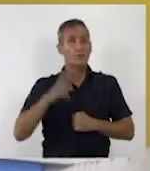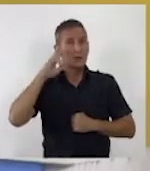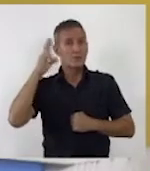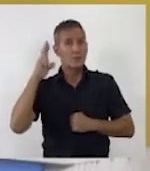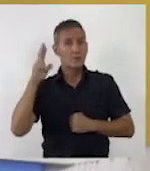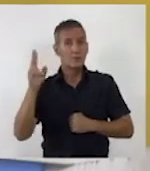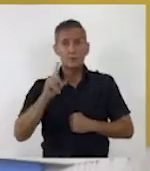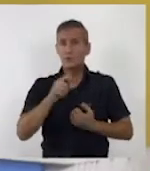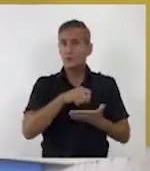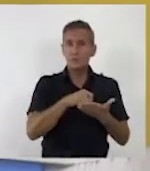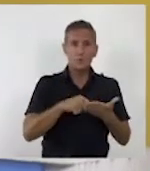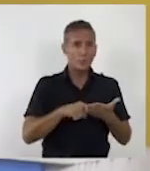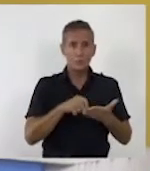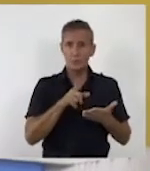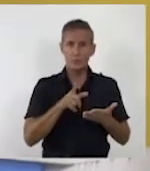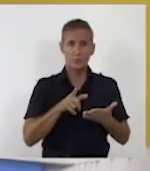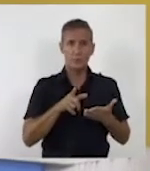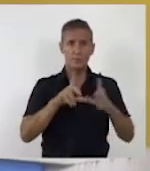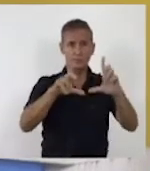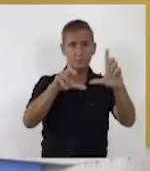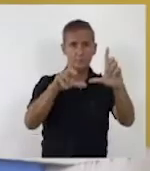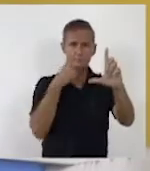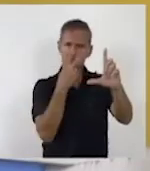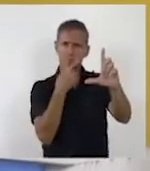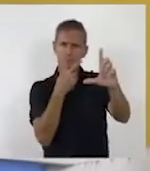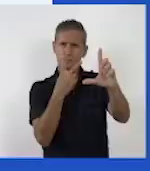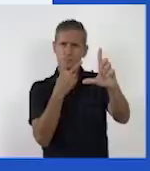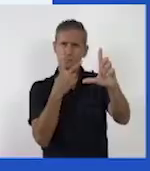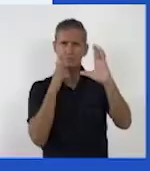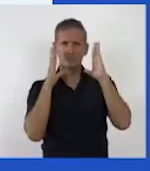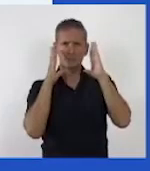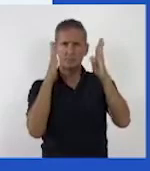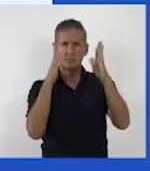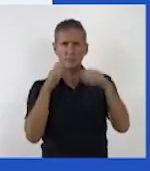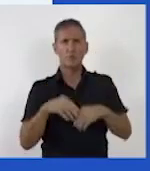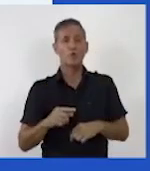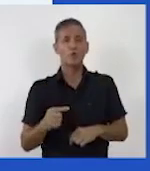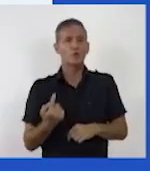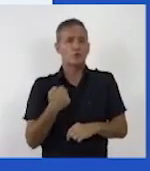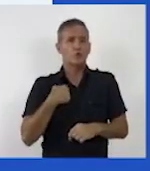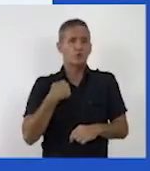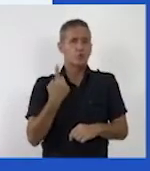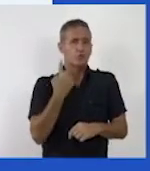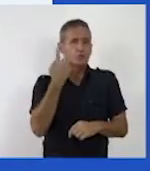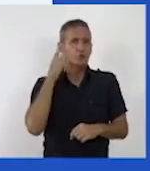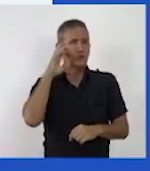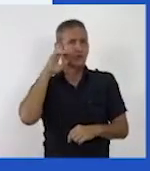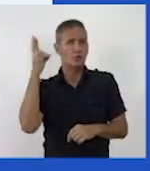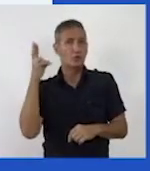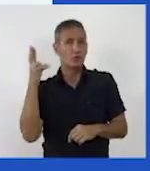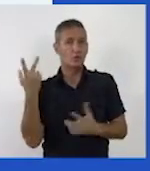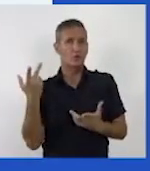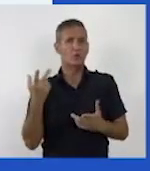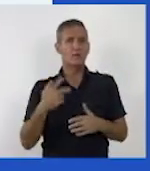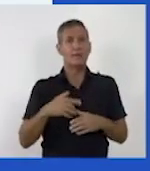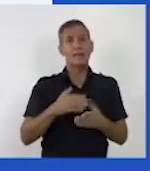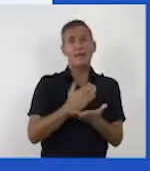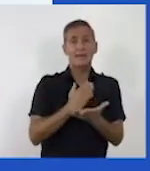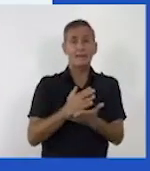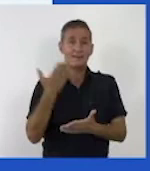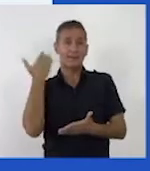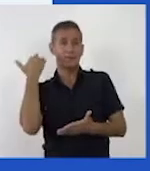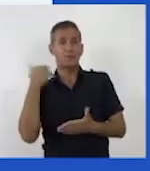les recuerdo no copien esto aparece en pantalla observen solo le estoy recordando ya lo hemos trabajado en emisiones anteriores